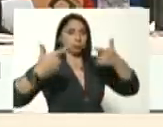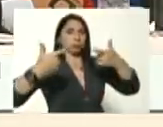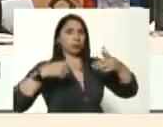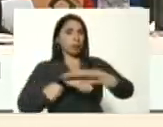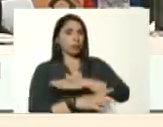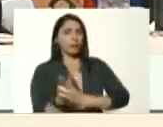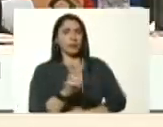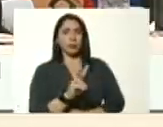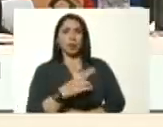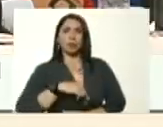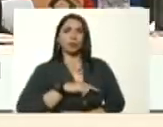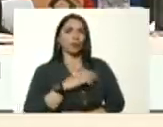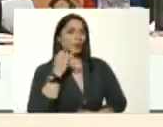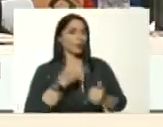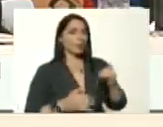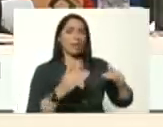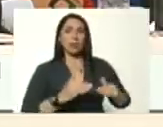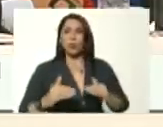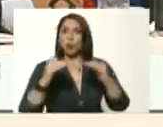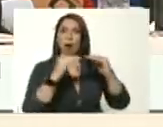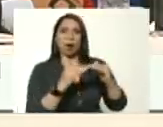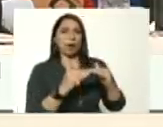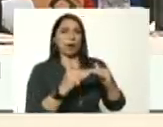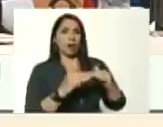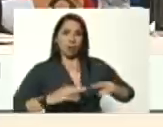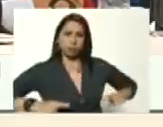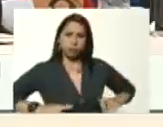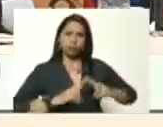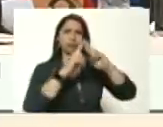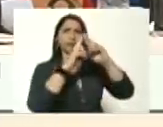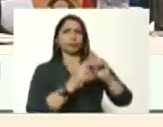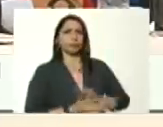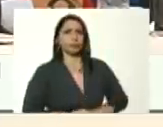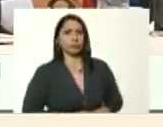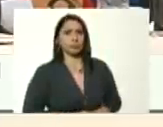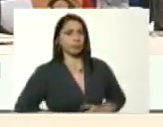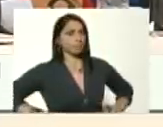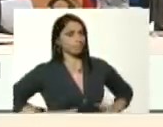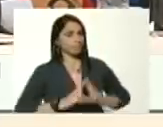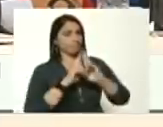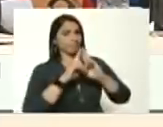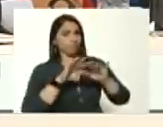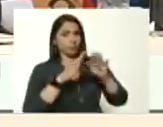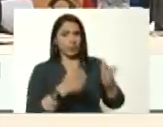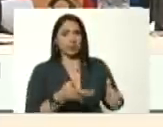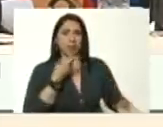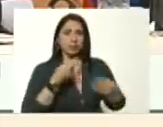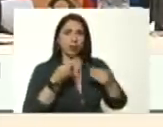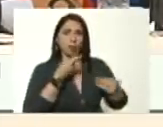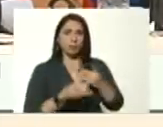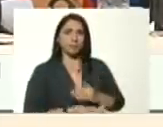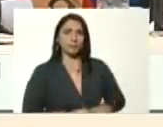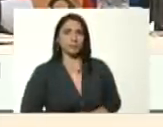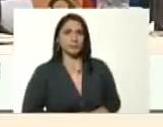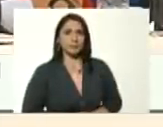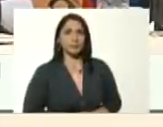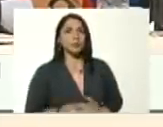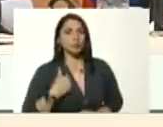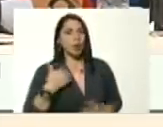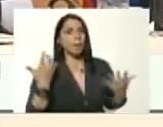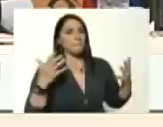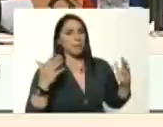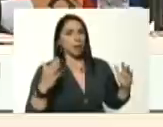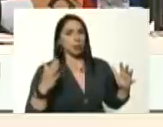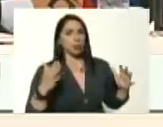vamos a terminar igual encontrarnos encontrándonos en una mesa de diálogo así que yo aplaudo estos